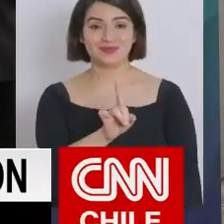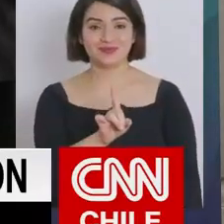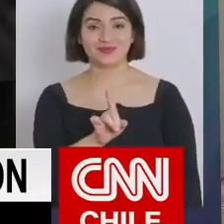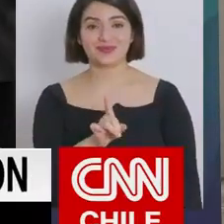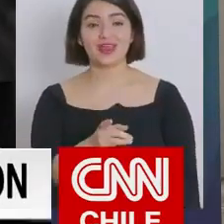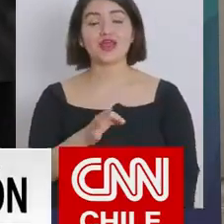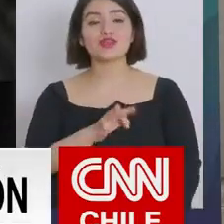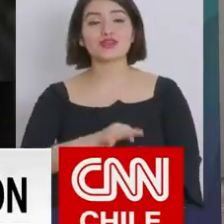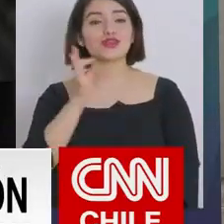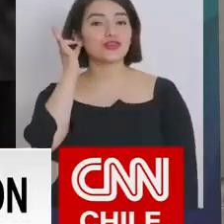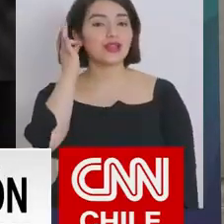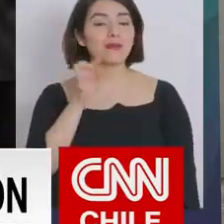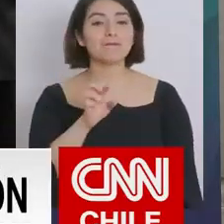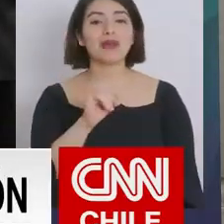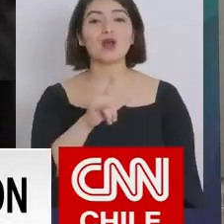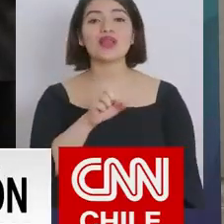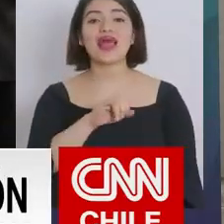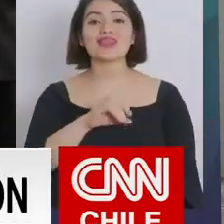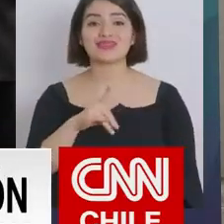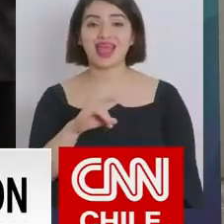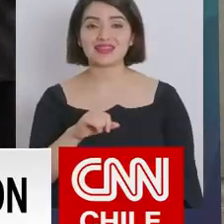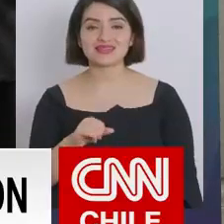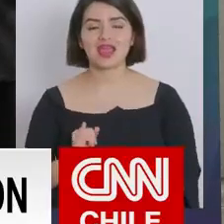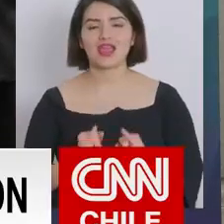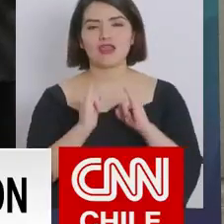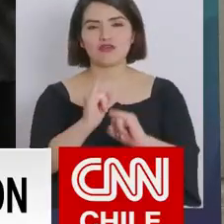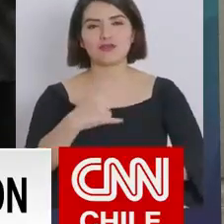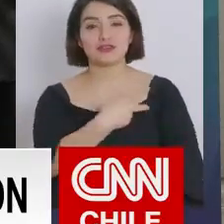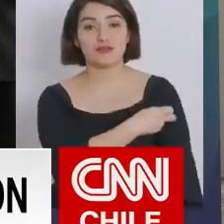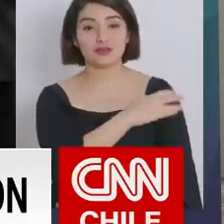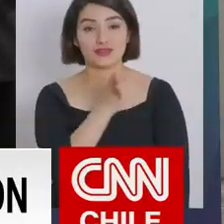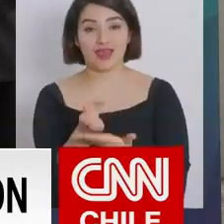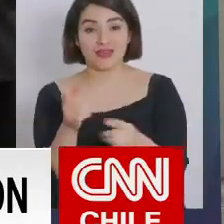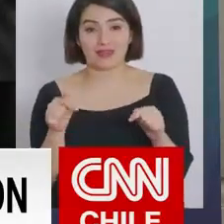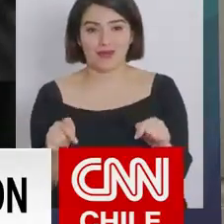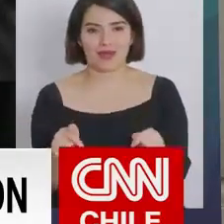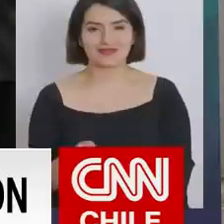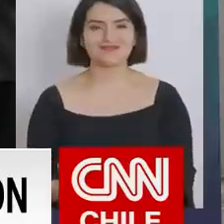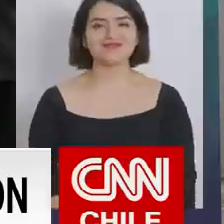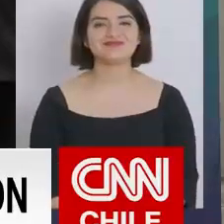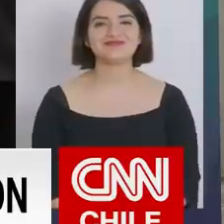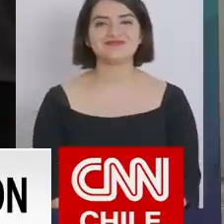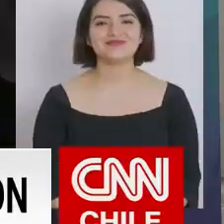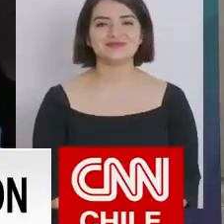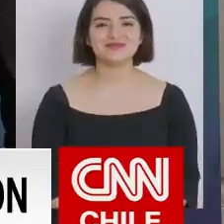doctora Paula Daza, quien va a dar los detalles de la vacunación hasta esta hora.